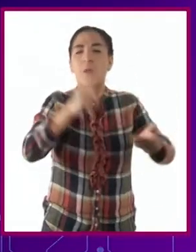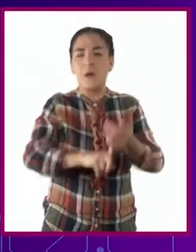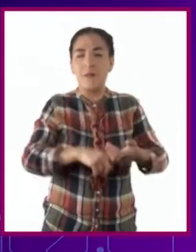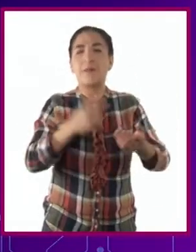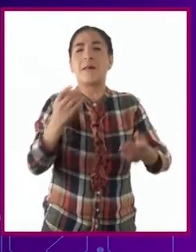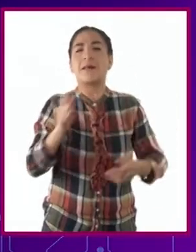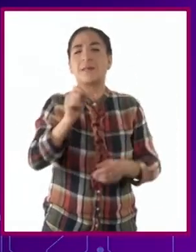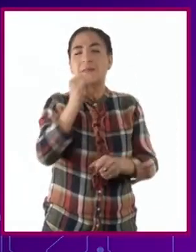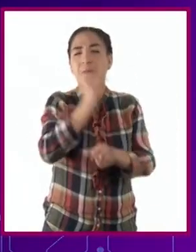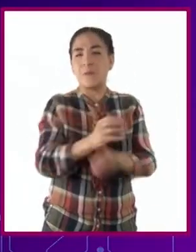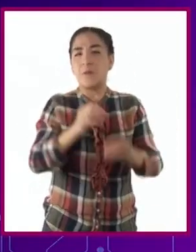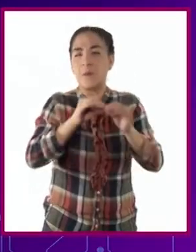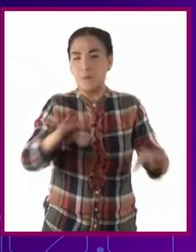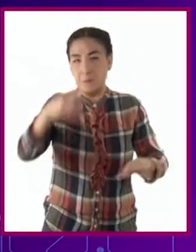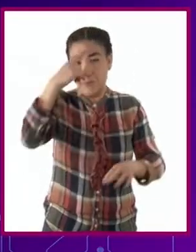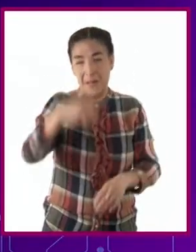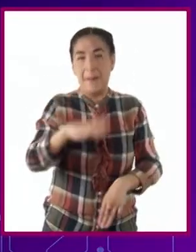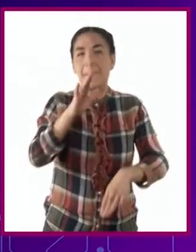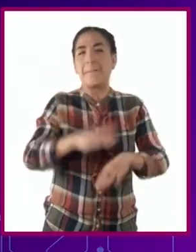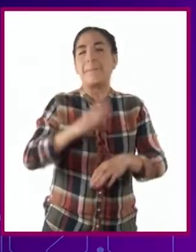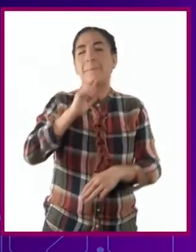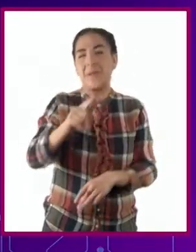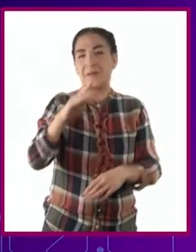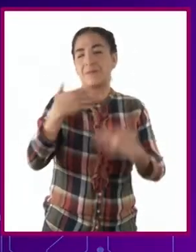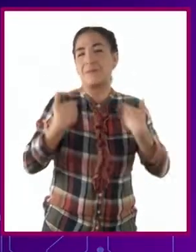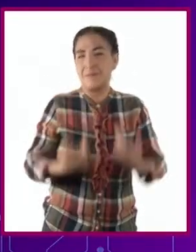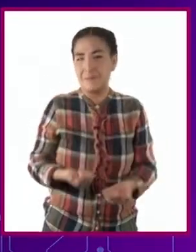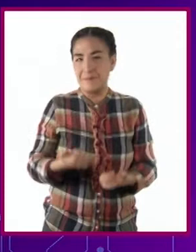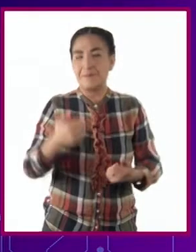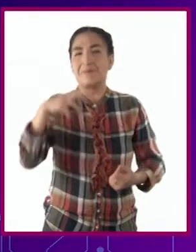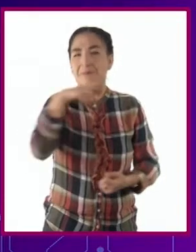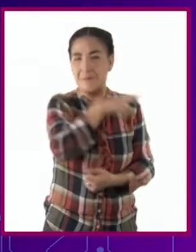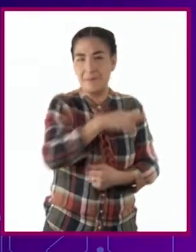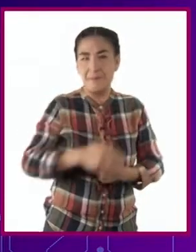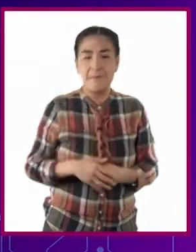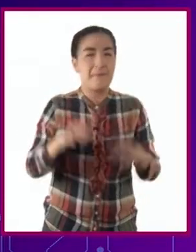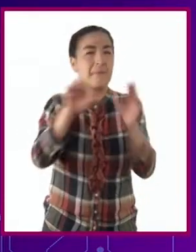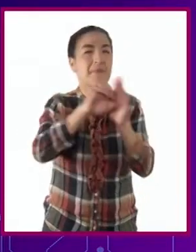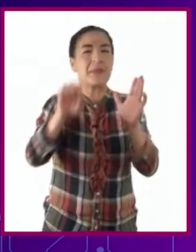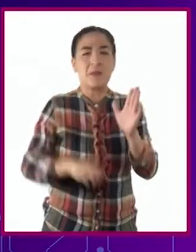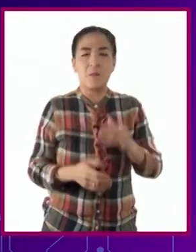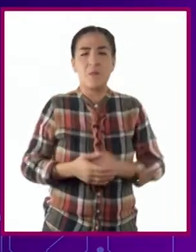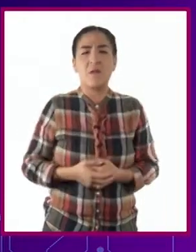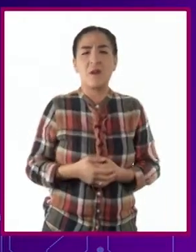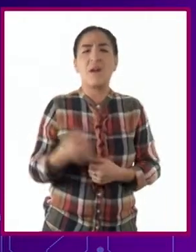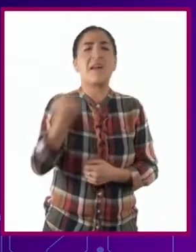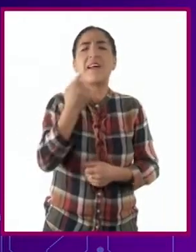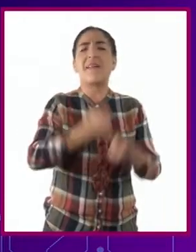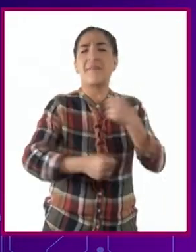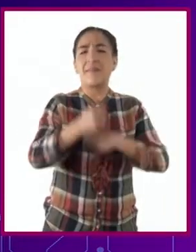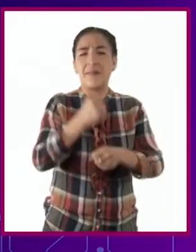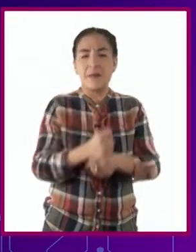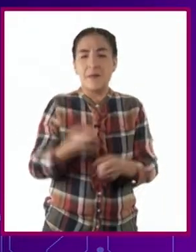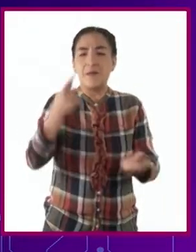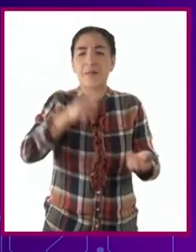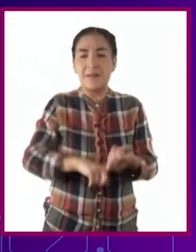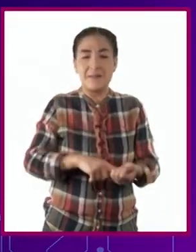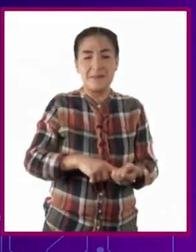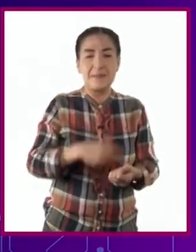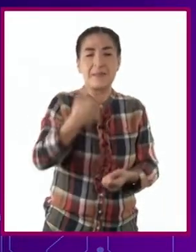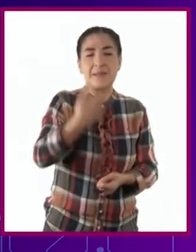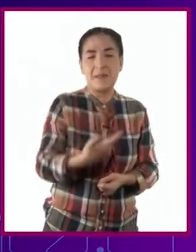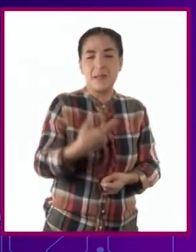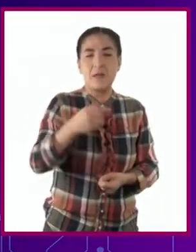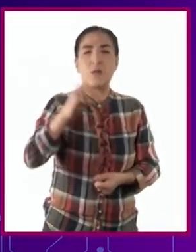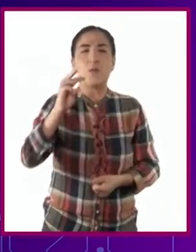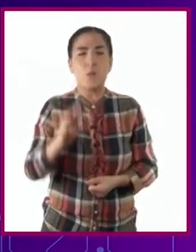visualmente datos para su mejor y rápida comprensión. Por ejemplo, ¿en qué año se generaron 2.5 gigawatts en